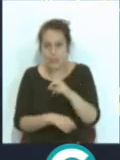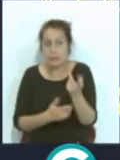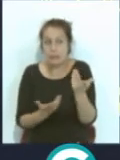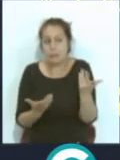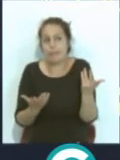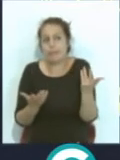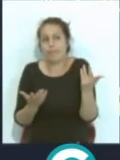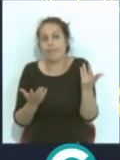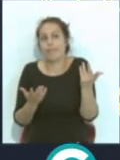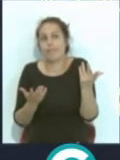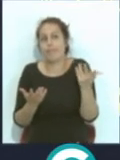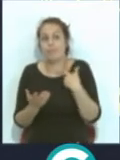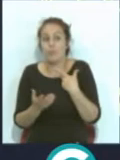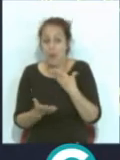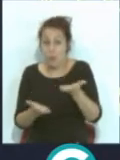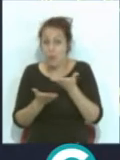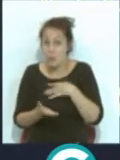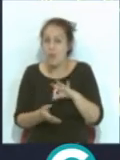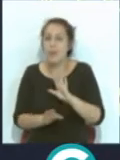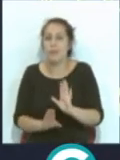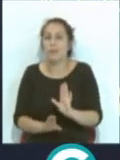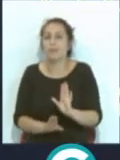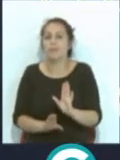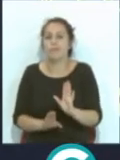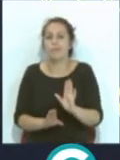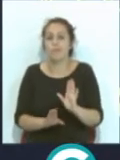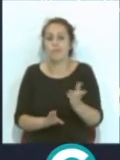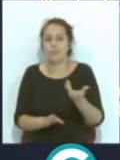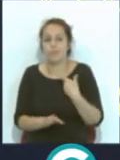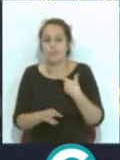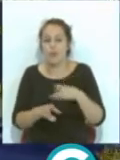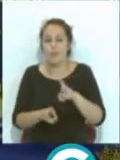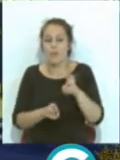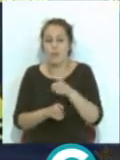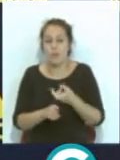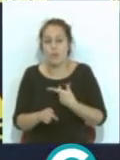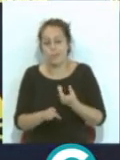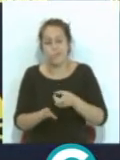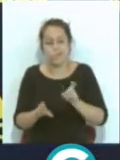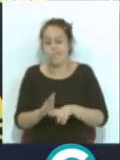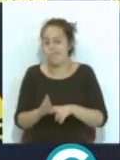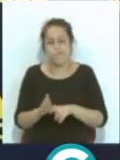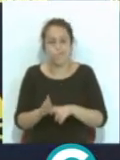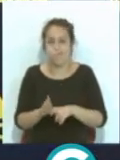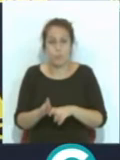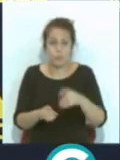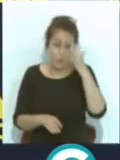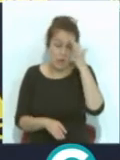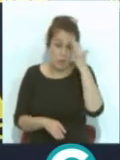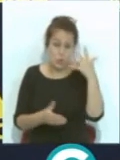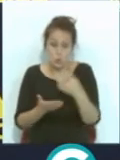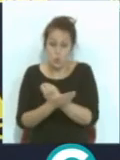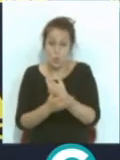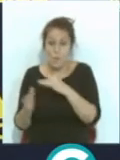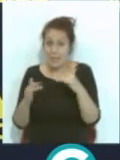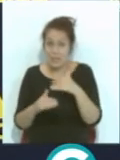pero es, nos puede echar una mano, pero es improbable que pueda estar desde el principio. Bueno, me imagino que todos hablamos por el partido que le hemos